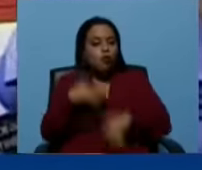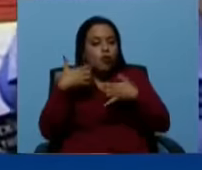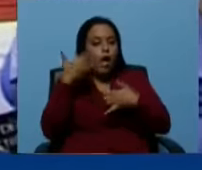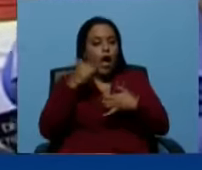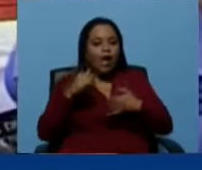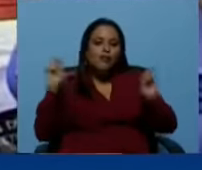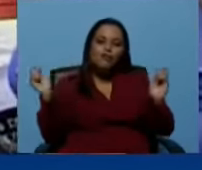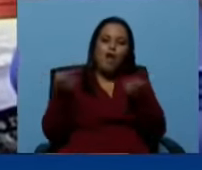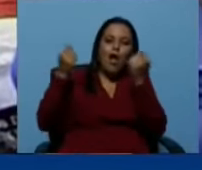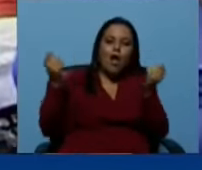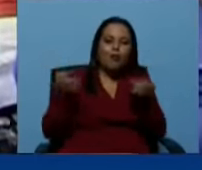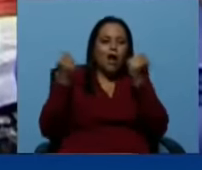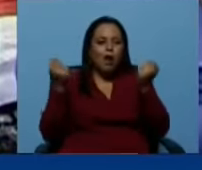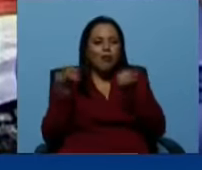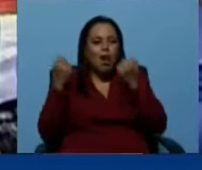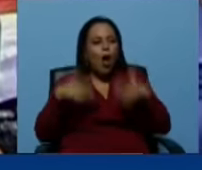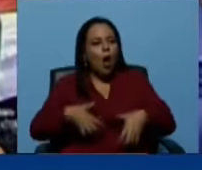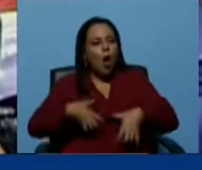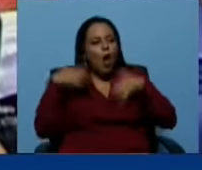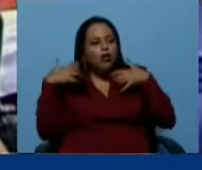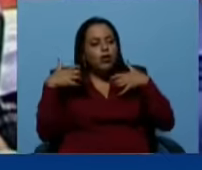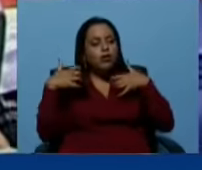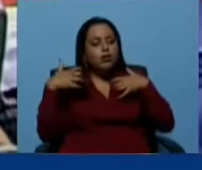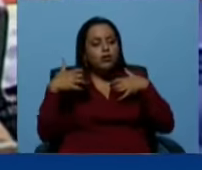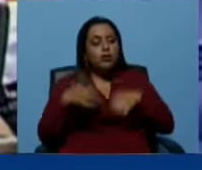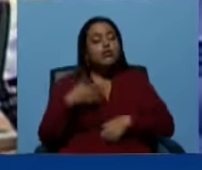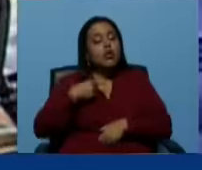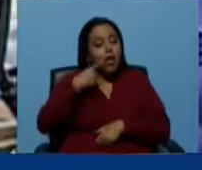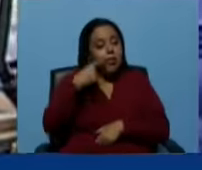esta campaña, y odian, le digo,